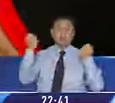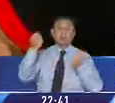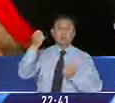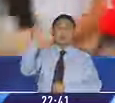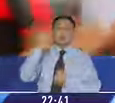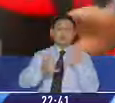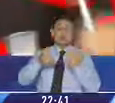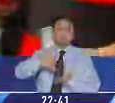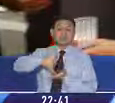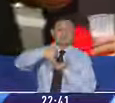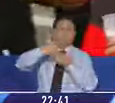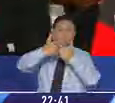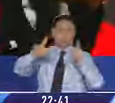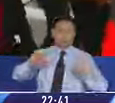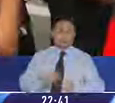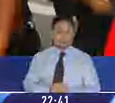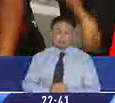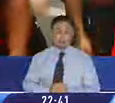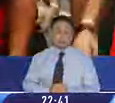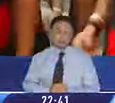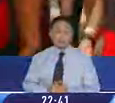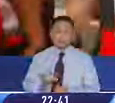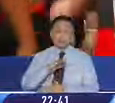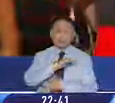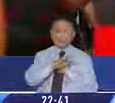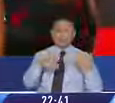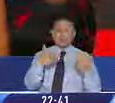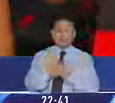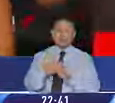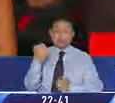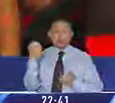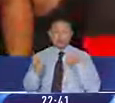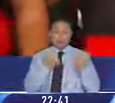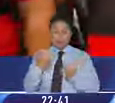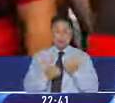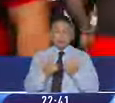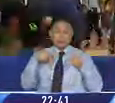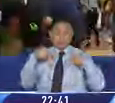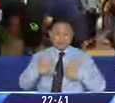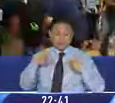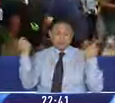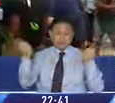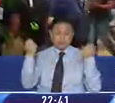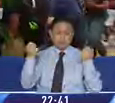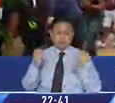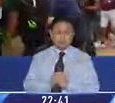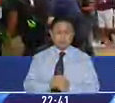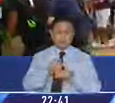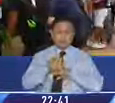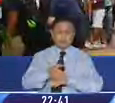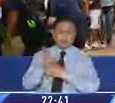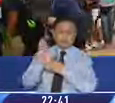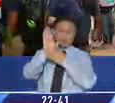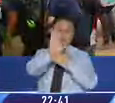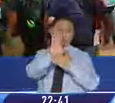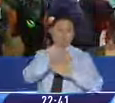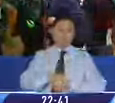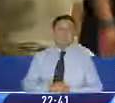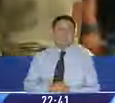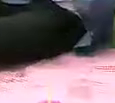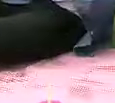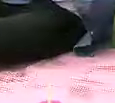de la Libertadores. Toda la emoción, el color que ha traído esta fanaticada, se lo contamos más